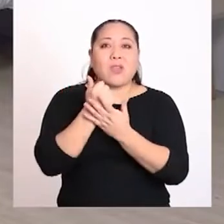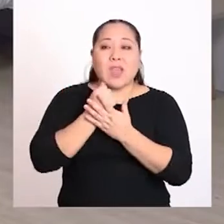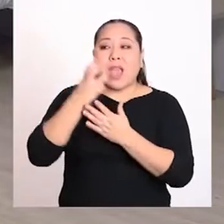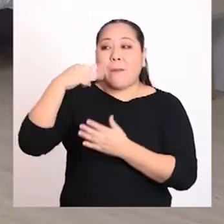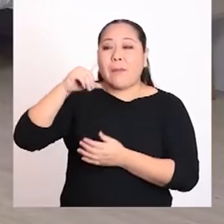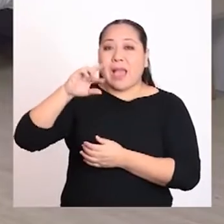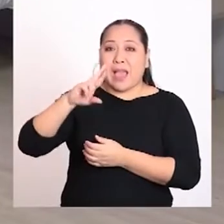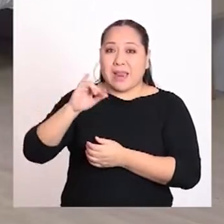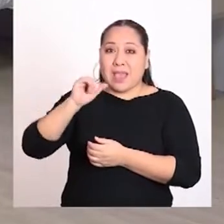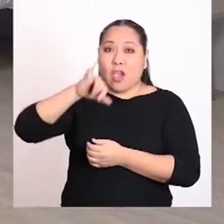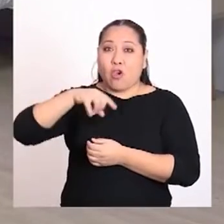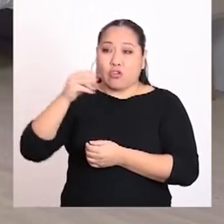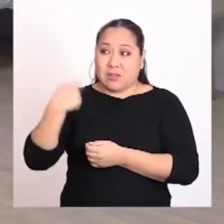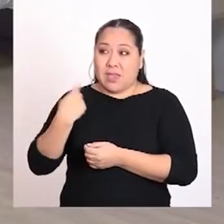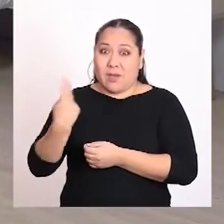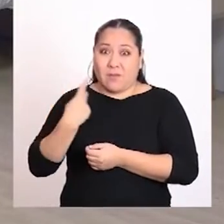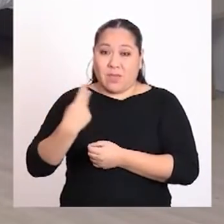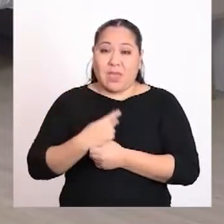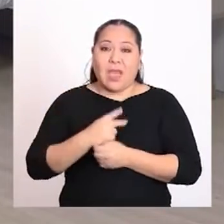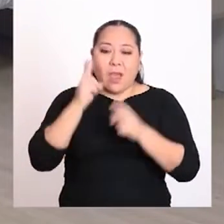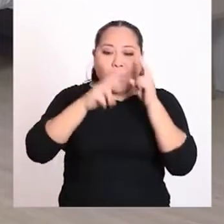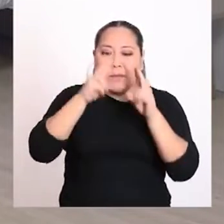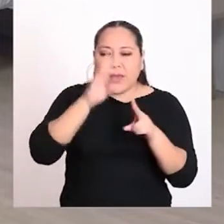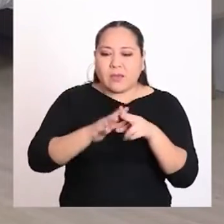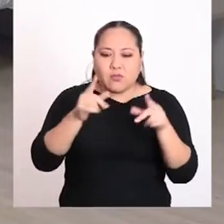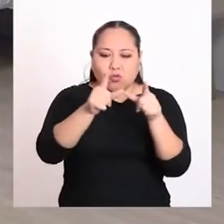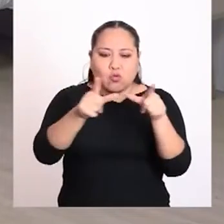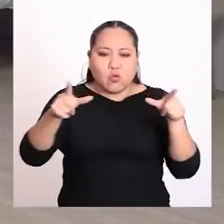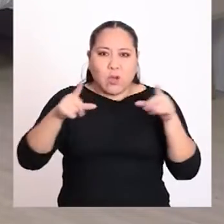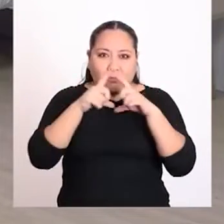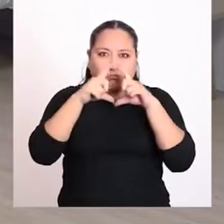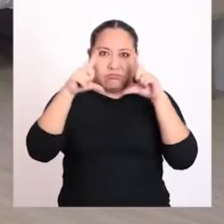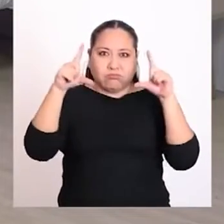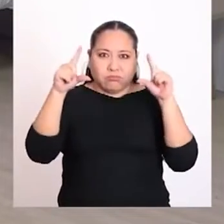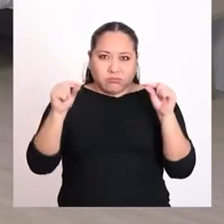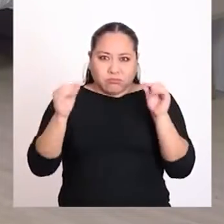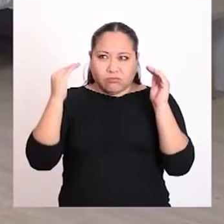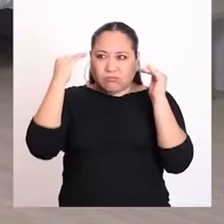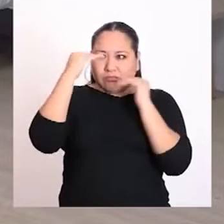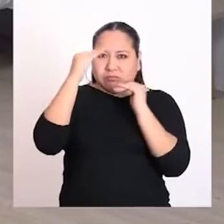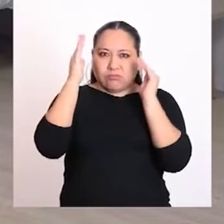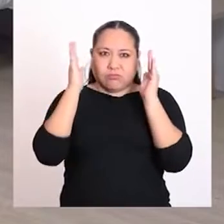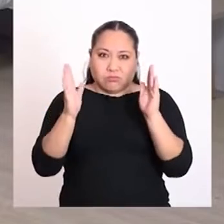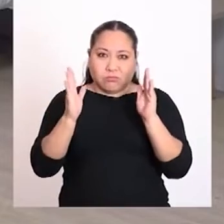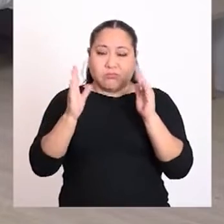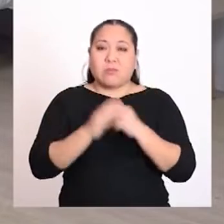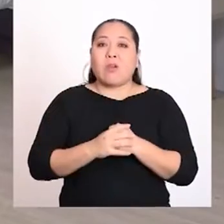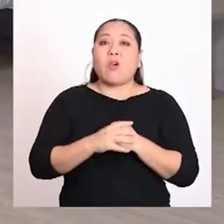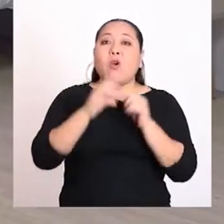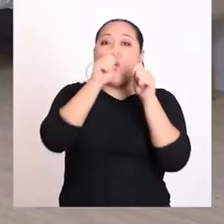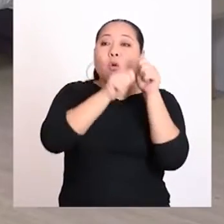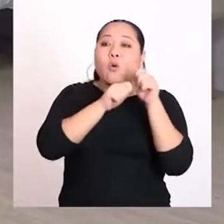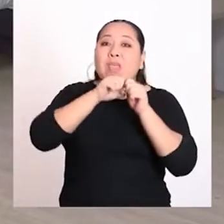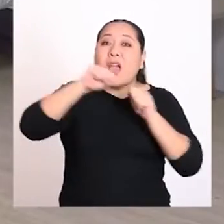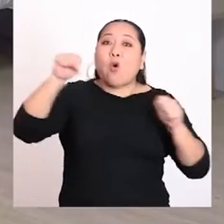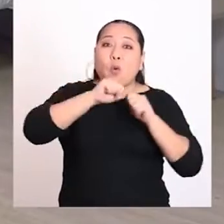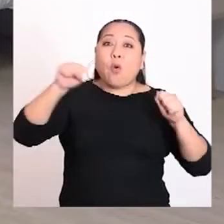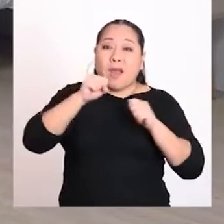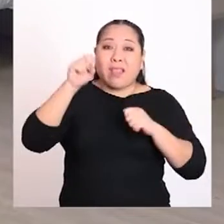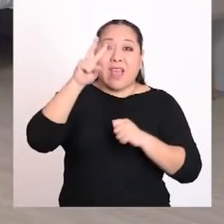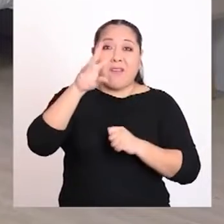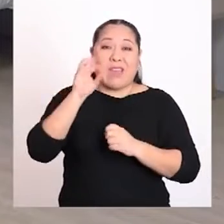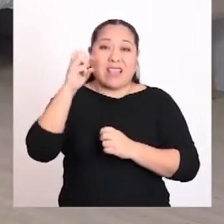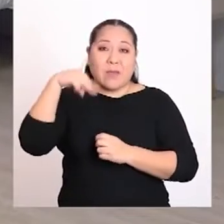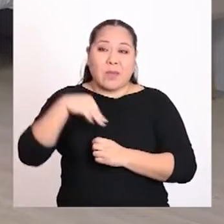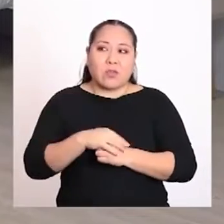ayudaron a María, José y a mí a obtener las dimensiones de un espacio rectangular que podíamos delimitar con una cuerda de 20 metros y la